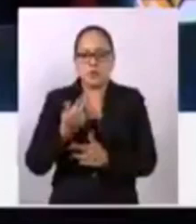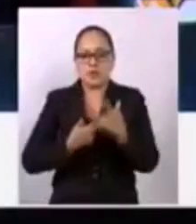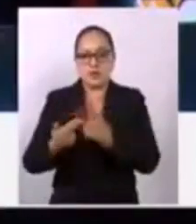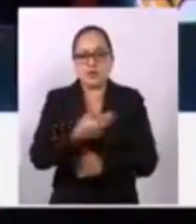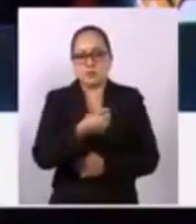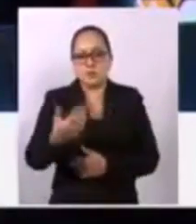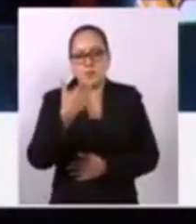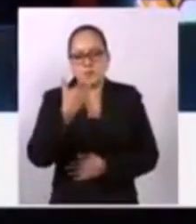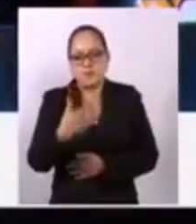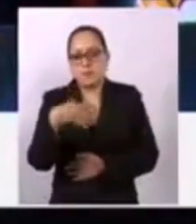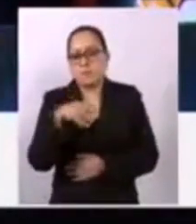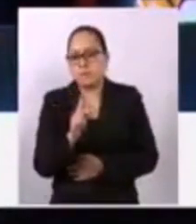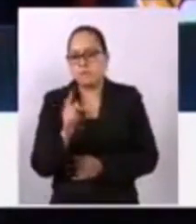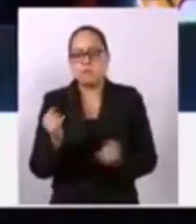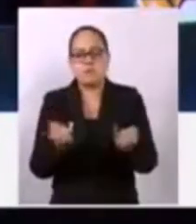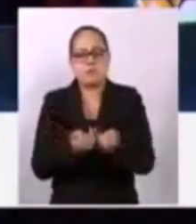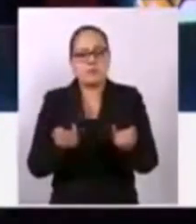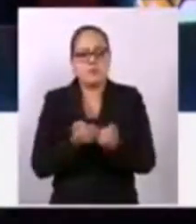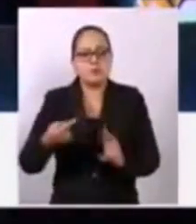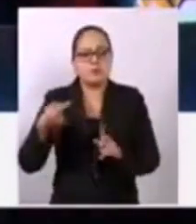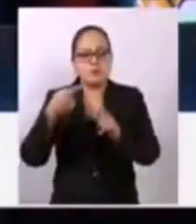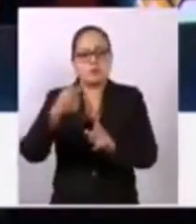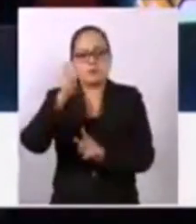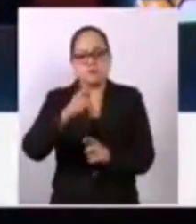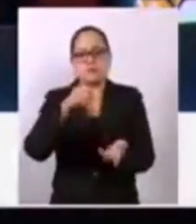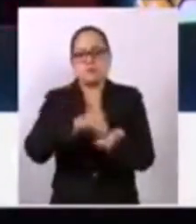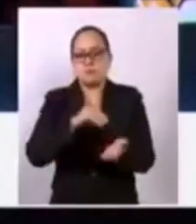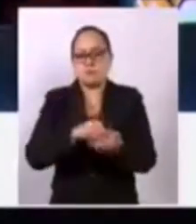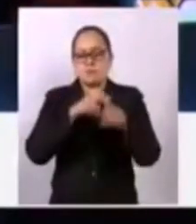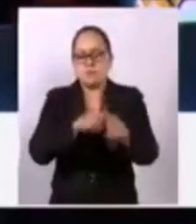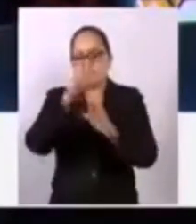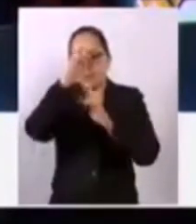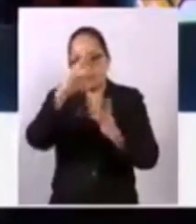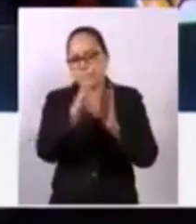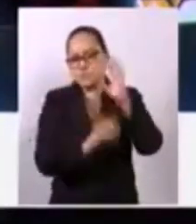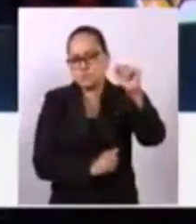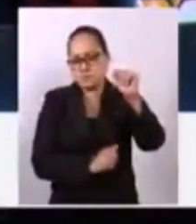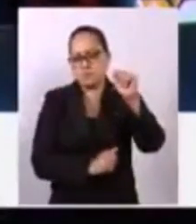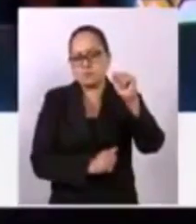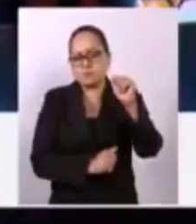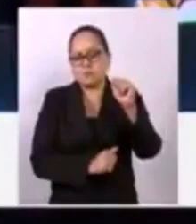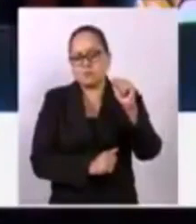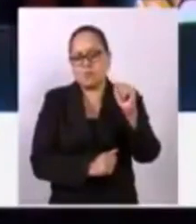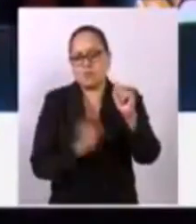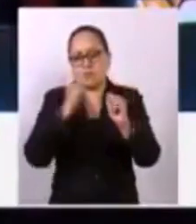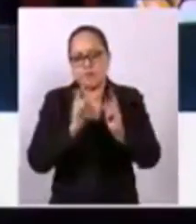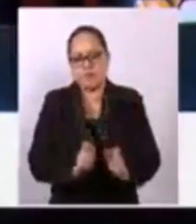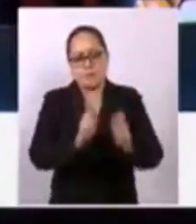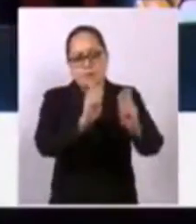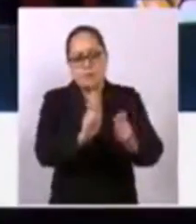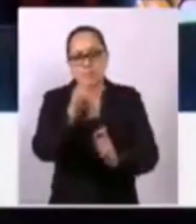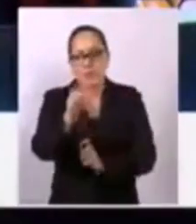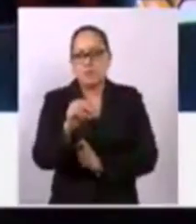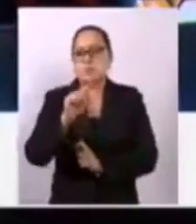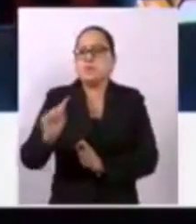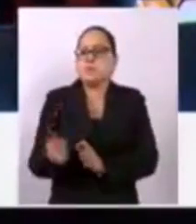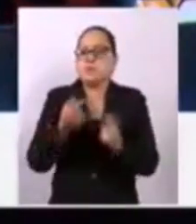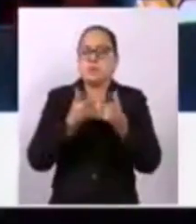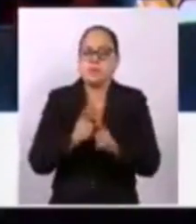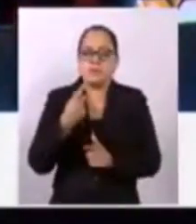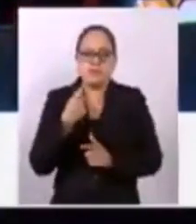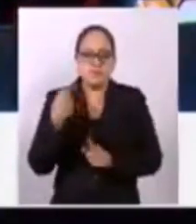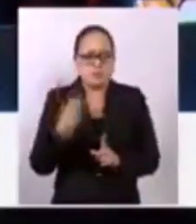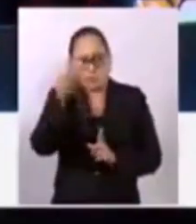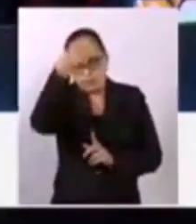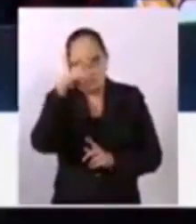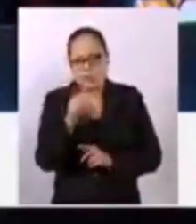procedimiento, pero sobre todo con el objetivo de hacer prevalecer la Constitución en este nombramiento. No es una posición política, es una